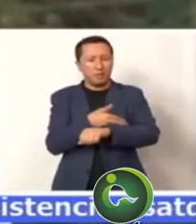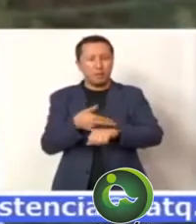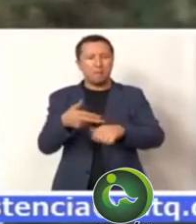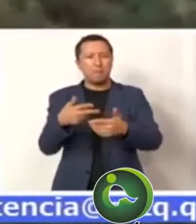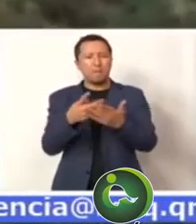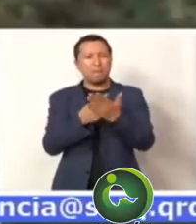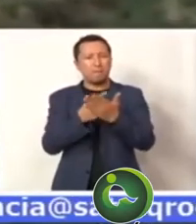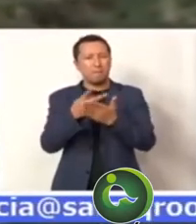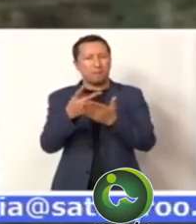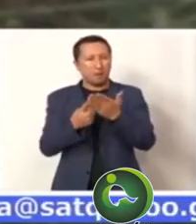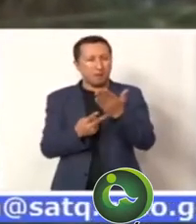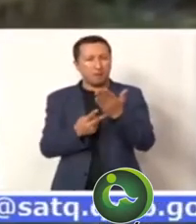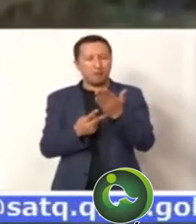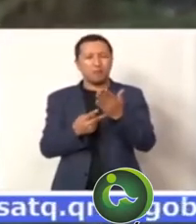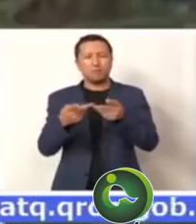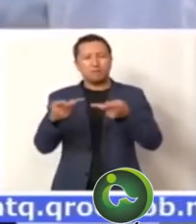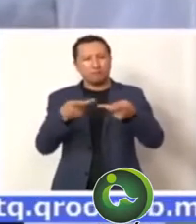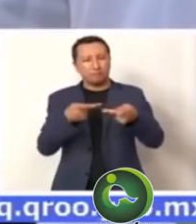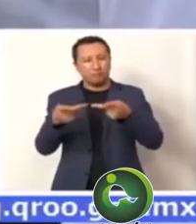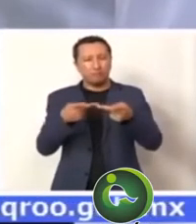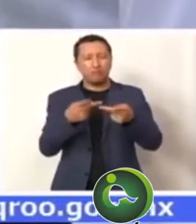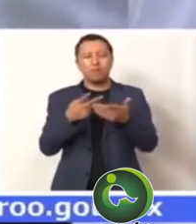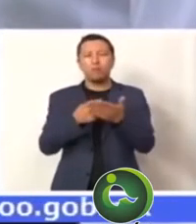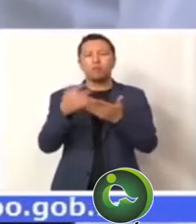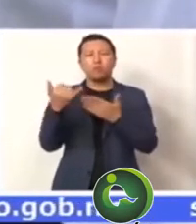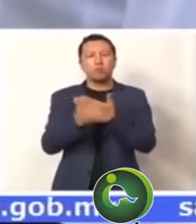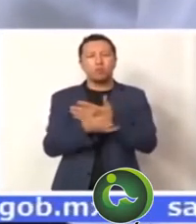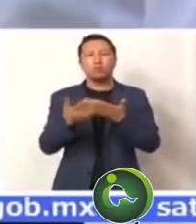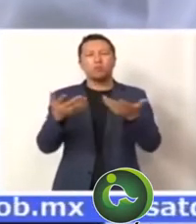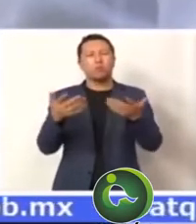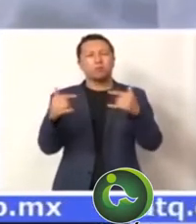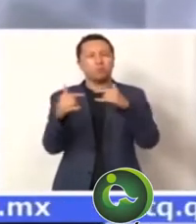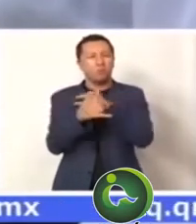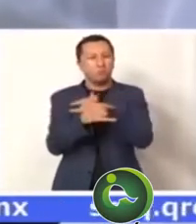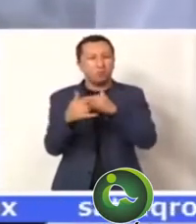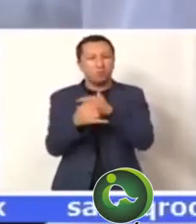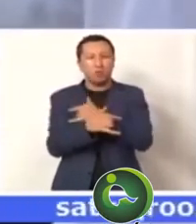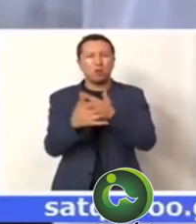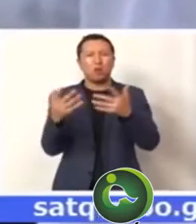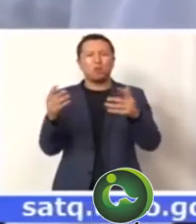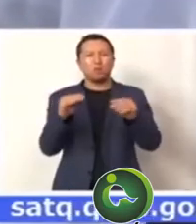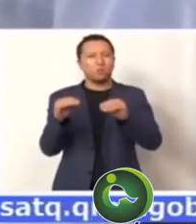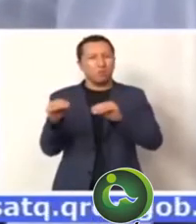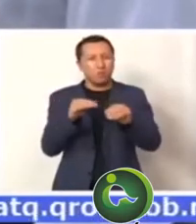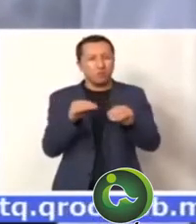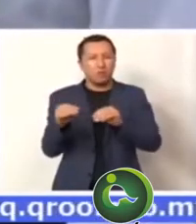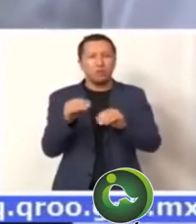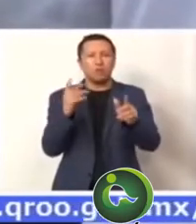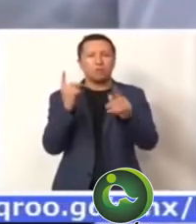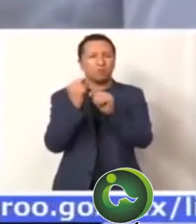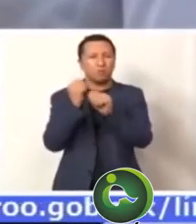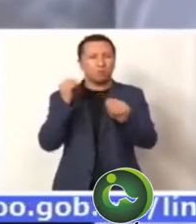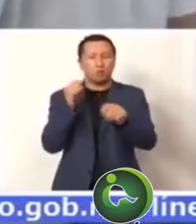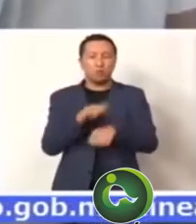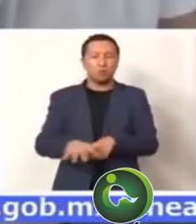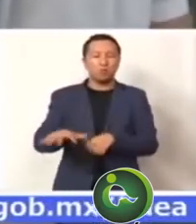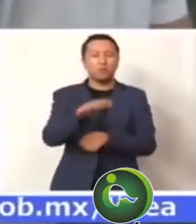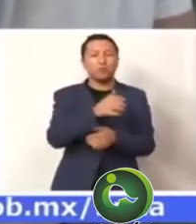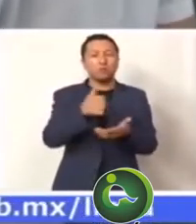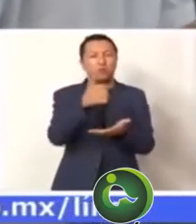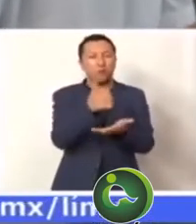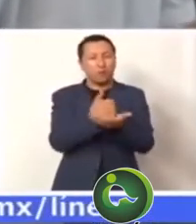proyecto de movilidad y de vialidad para toda la ciudad de cancún